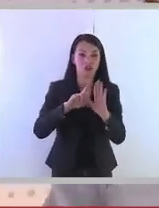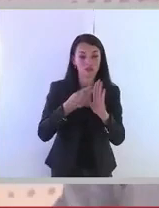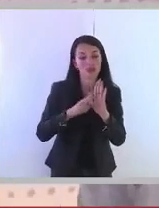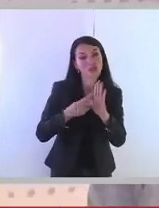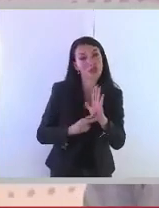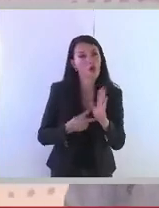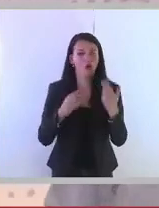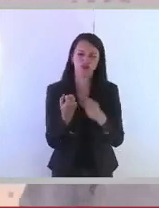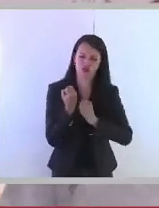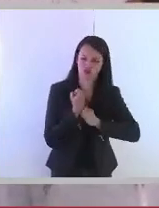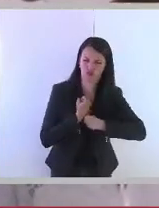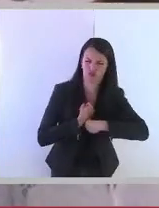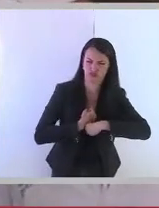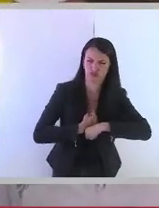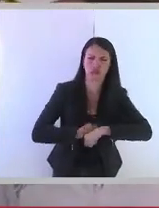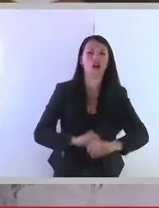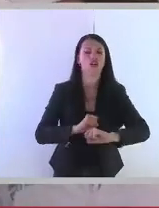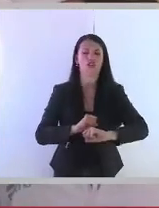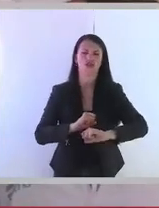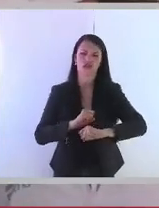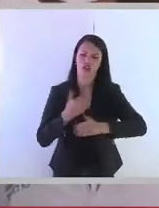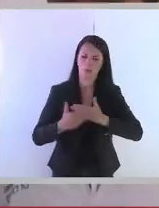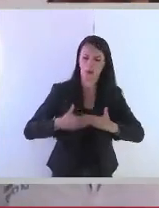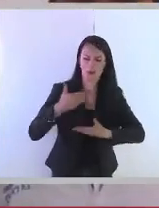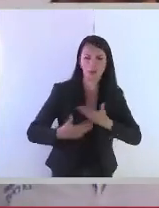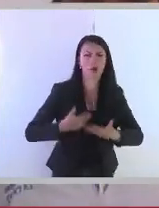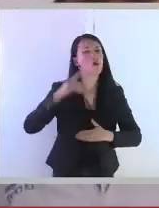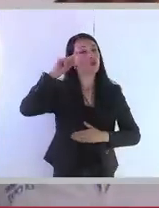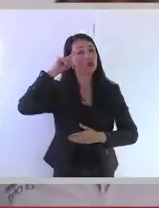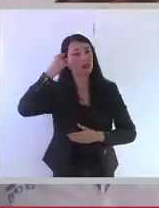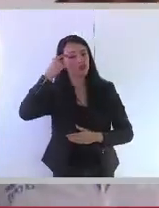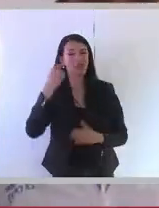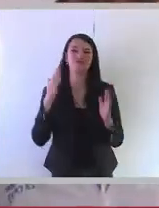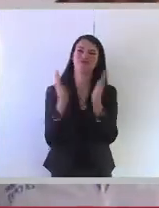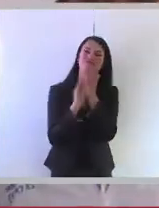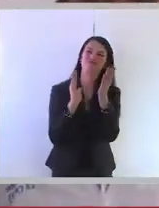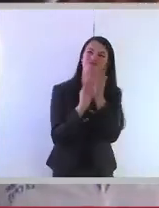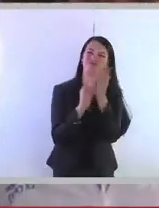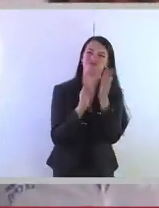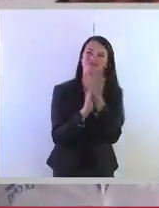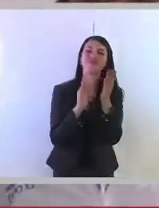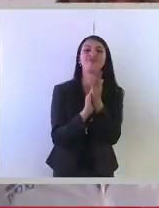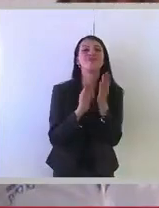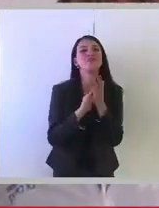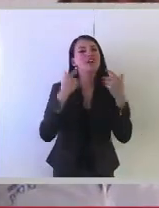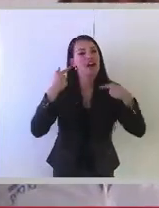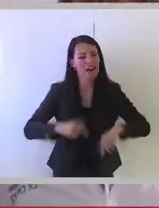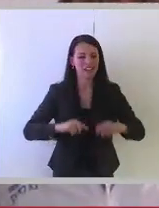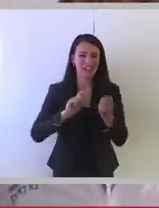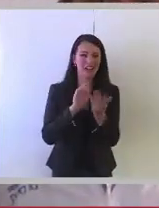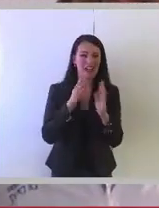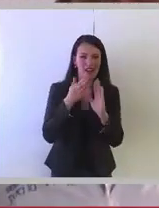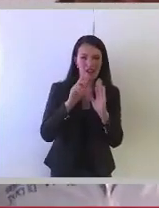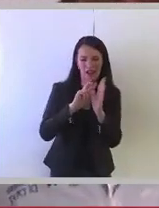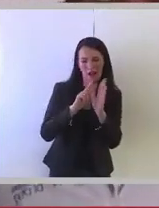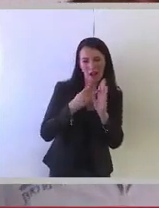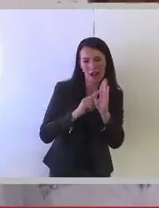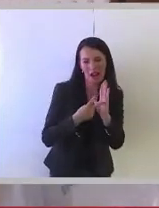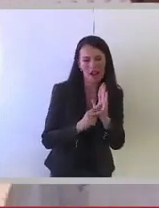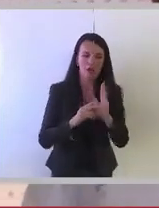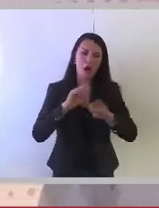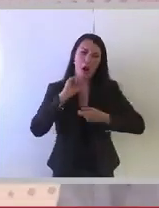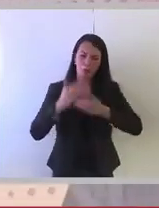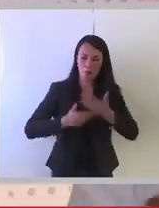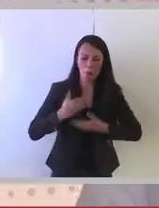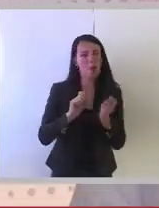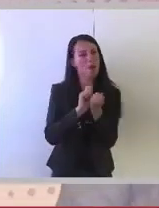tanto esfuerzo está adelantando el gobierno. Vamos a dar un aplauso porque estas reformas van a